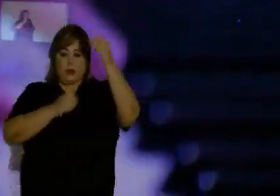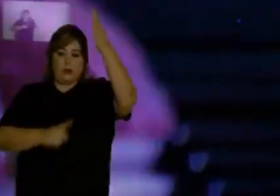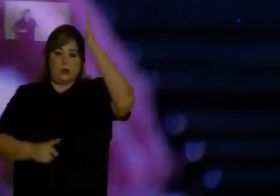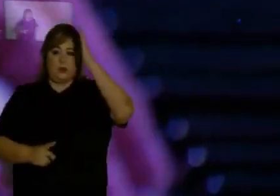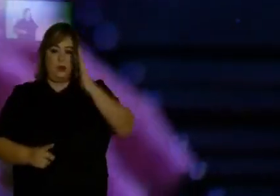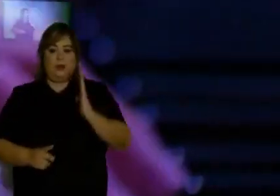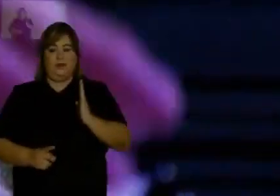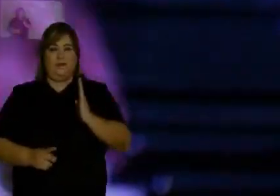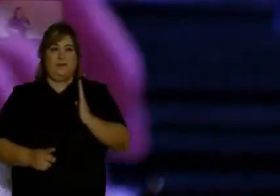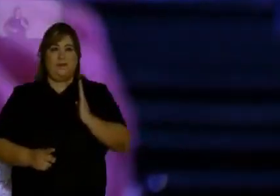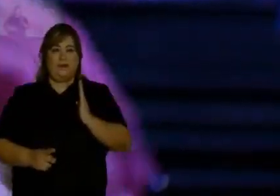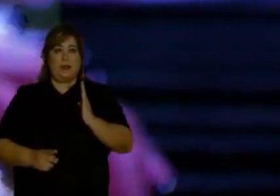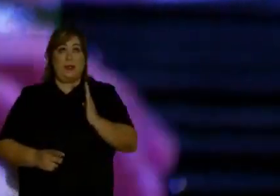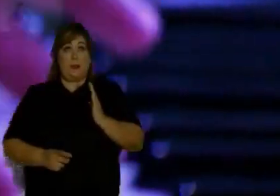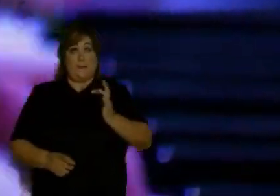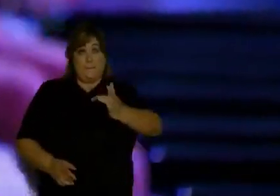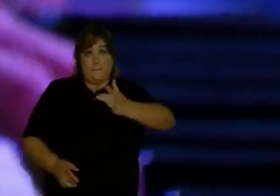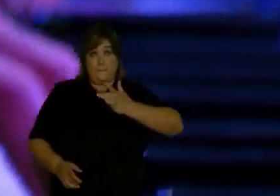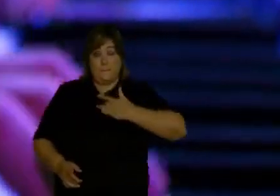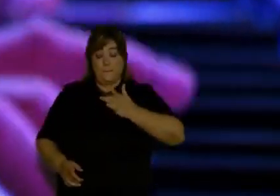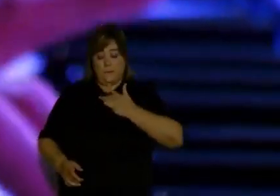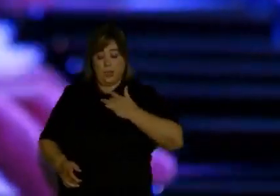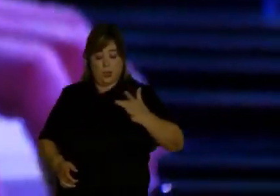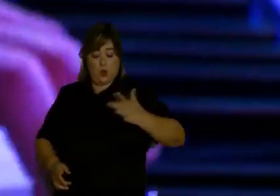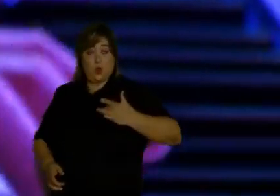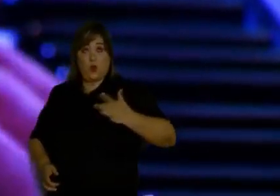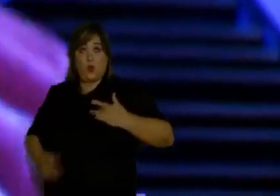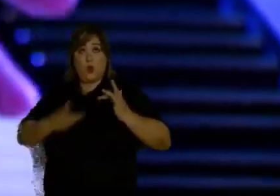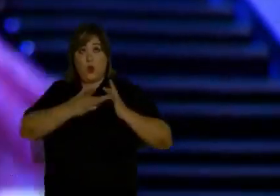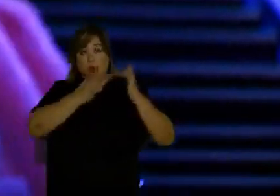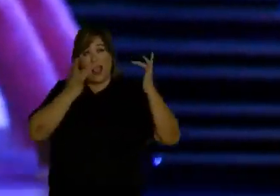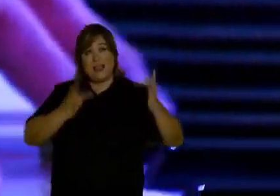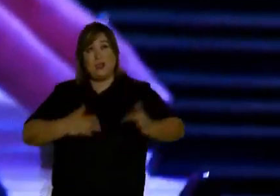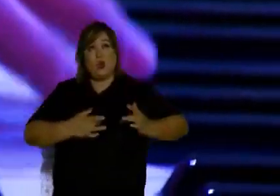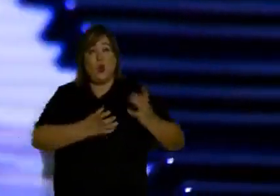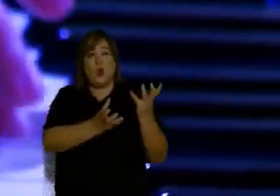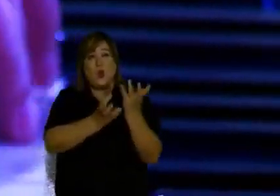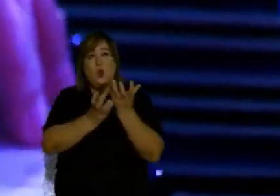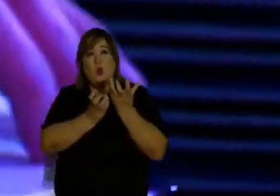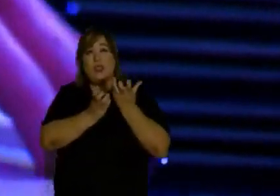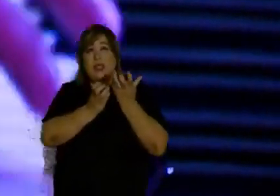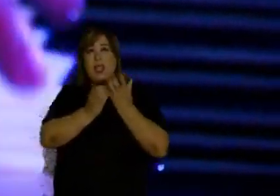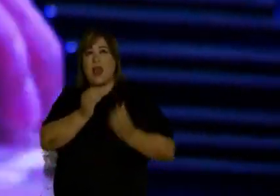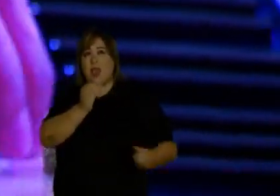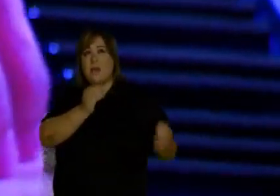Con un corazón sediento